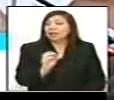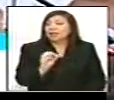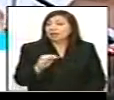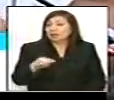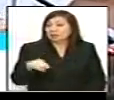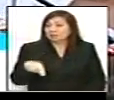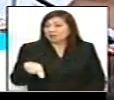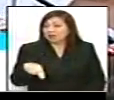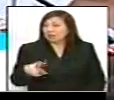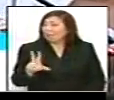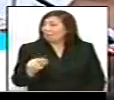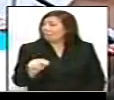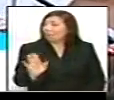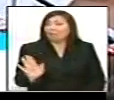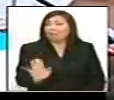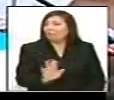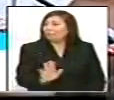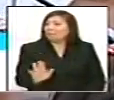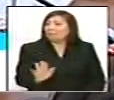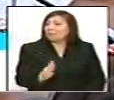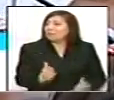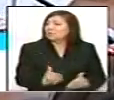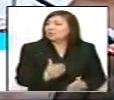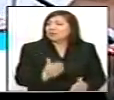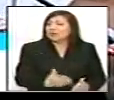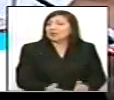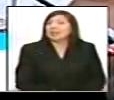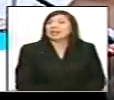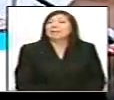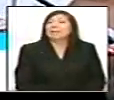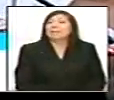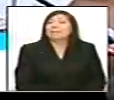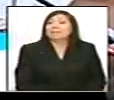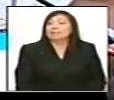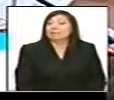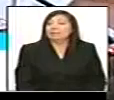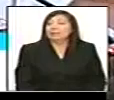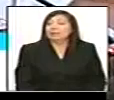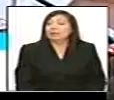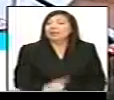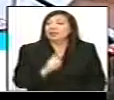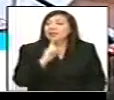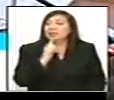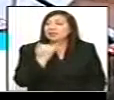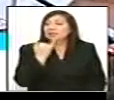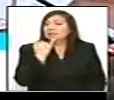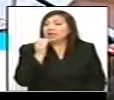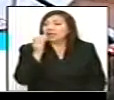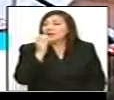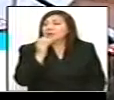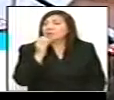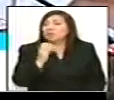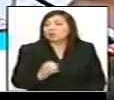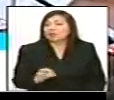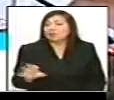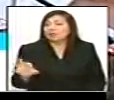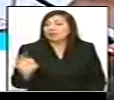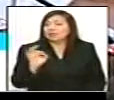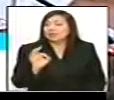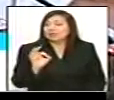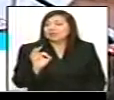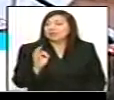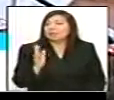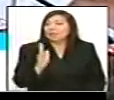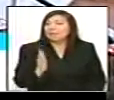yo pienso que no van a solucionar definitivamente el problema, pero es un intento, es una búsqueda de solucionar